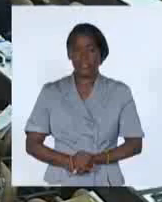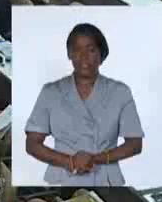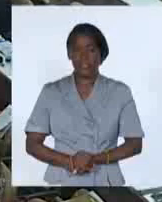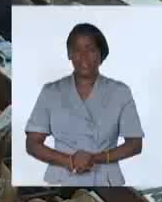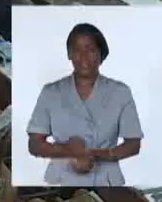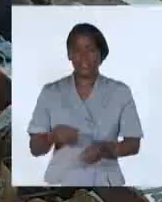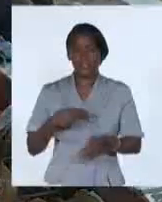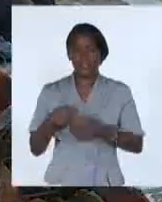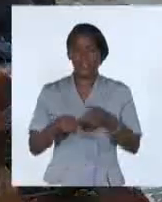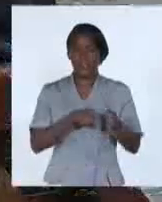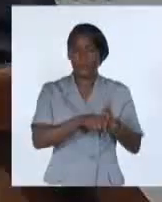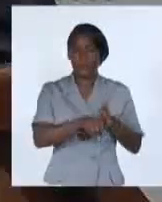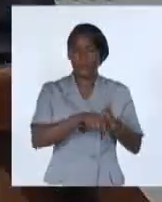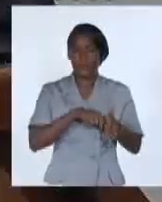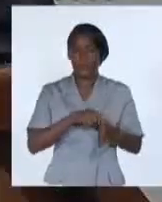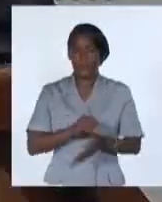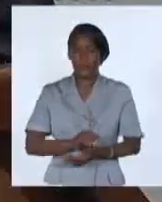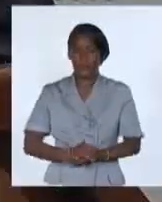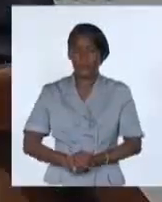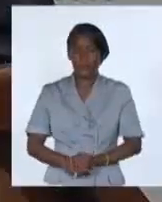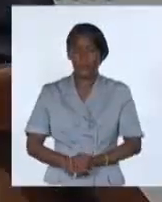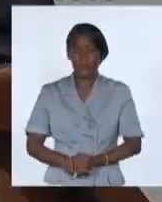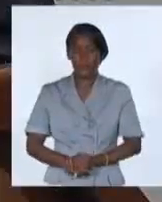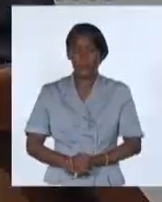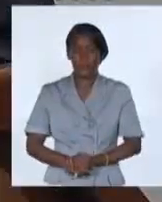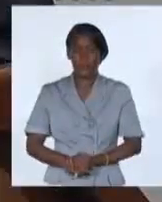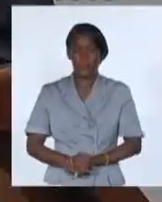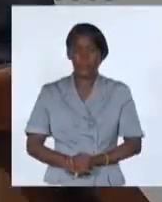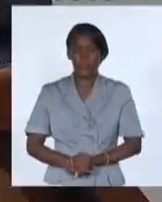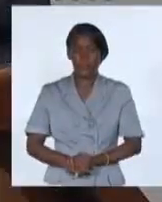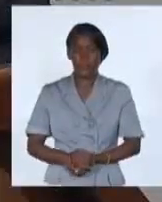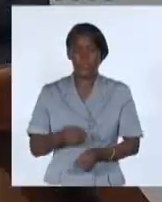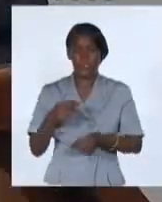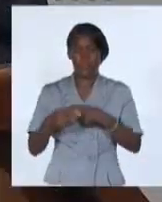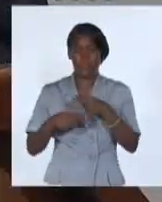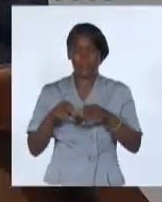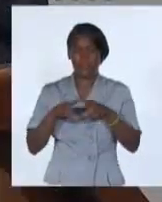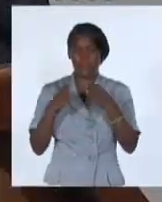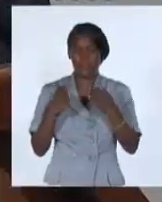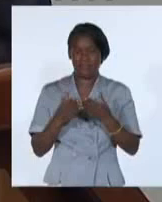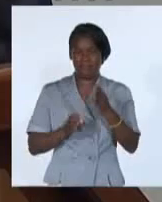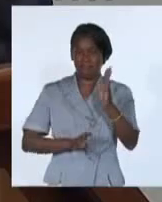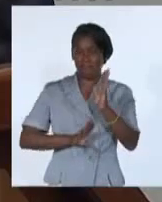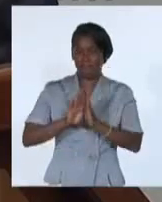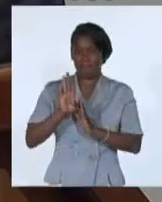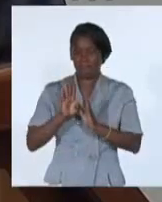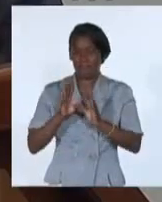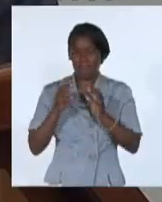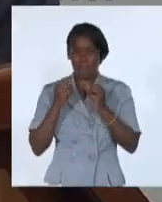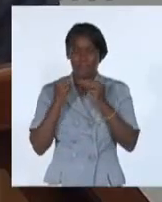haya más acción y menos palabras y que se enfrente la eficacia